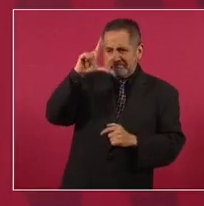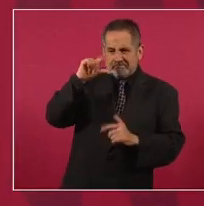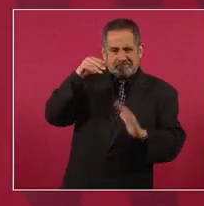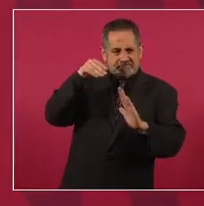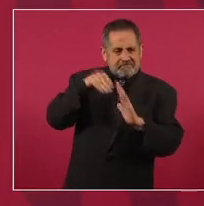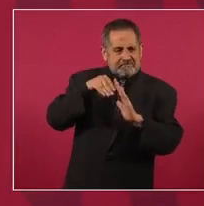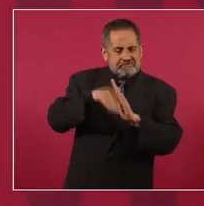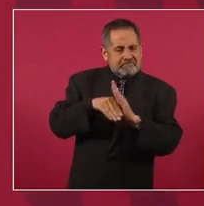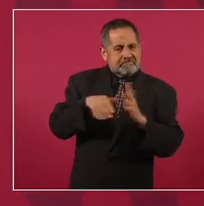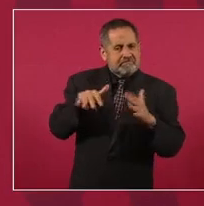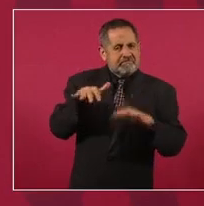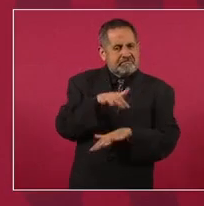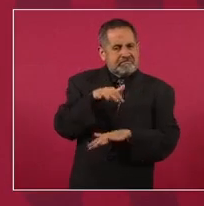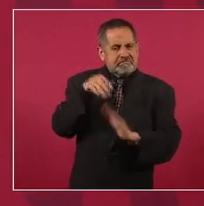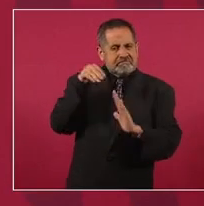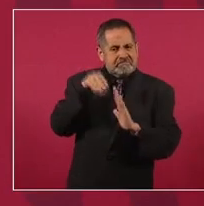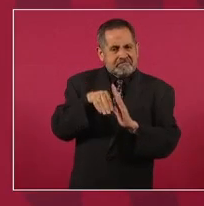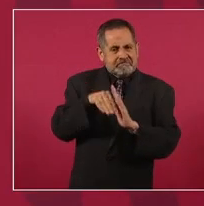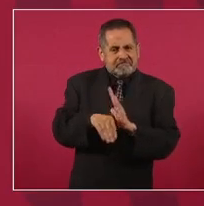de México,